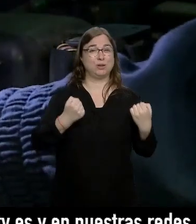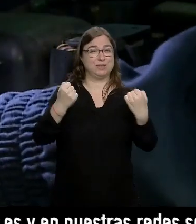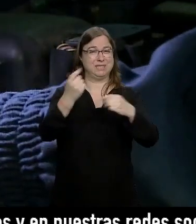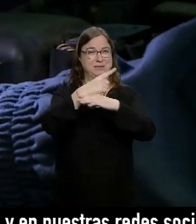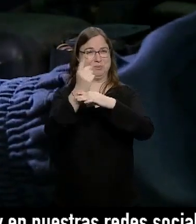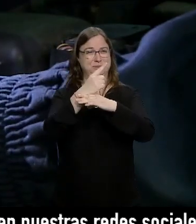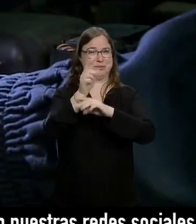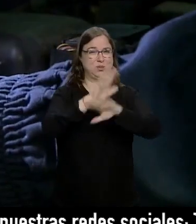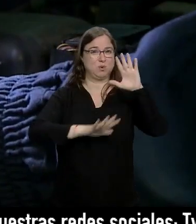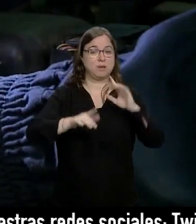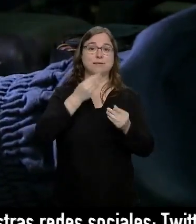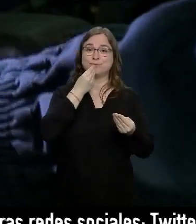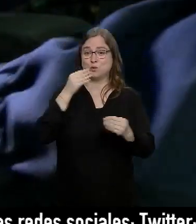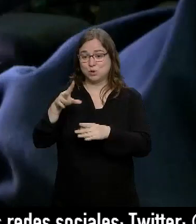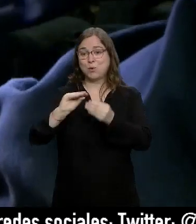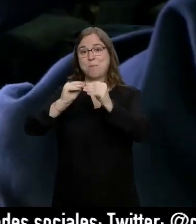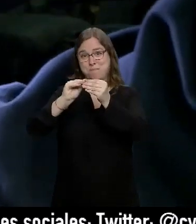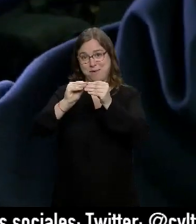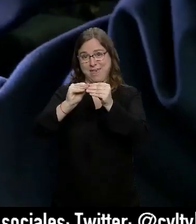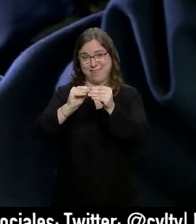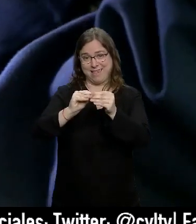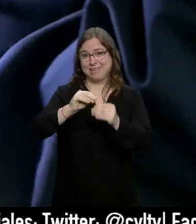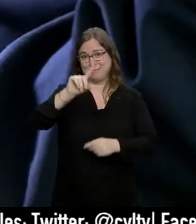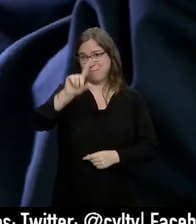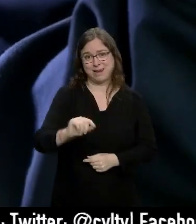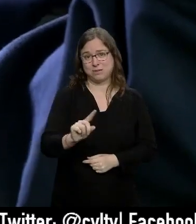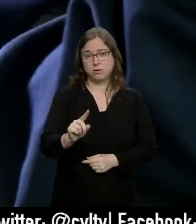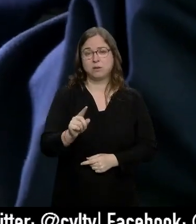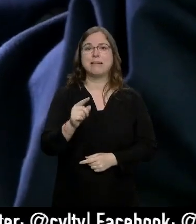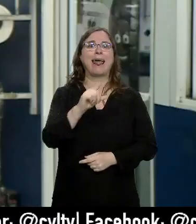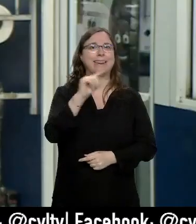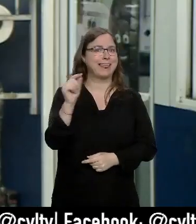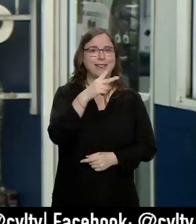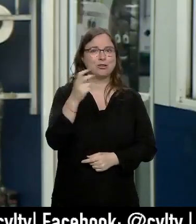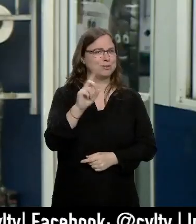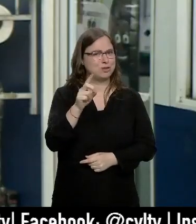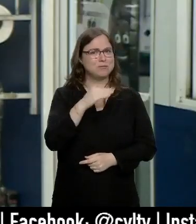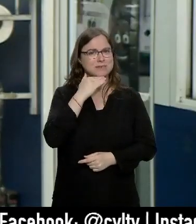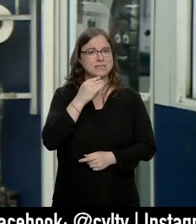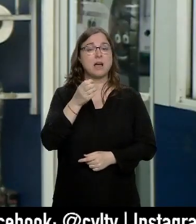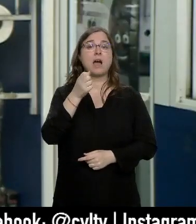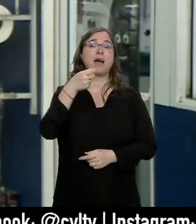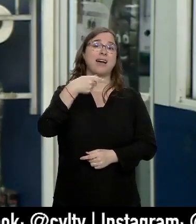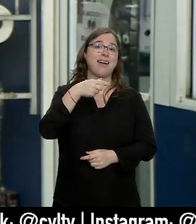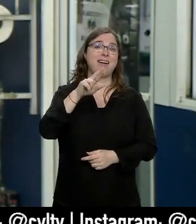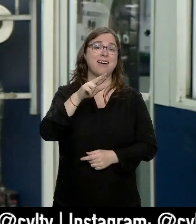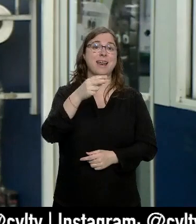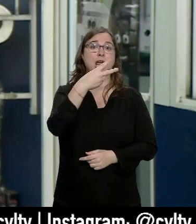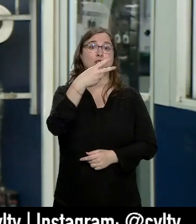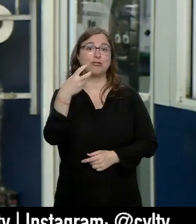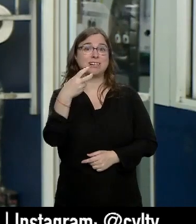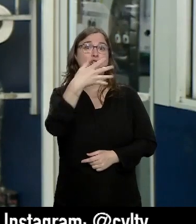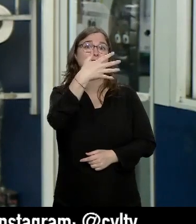revoluciones complicadas, tocará sustituir piezas no demasiado económicas. No vale ni 100 ni 200 euros, estamos hablando de GRs entre 200 y 500